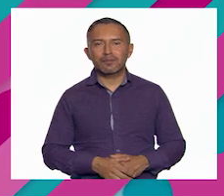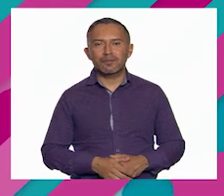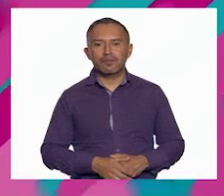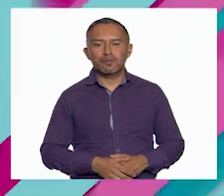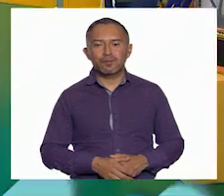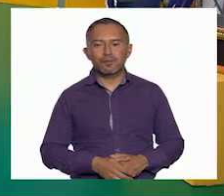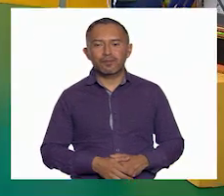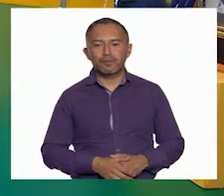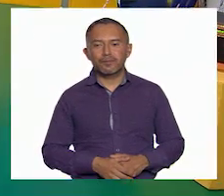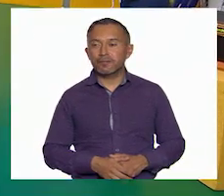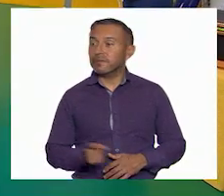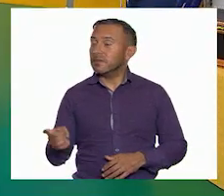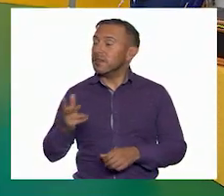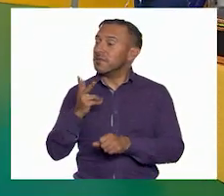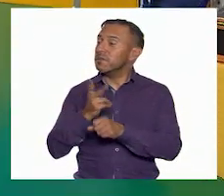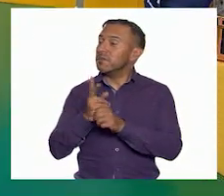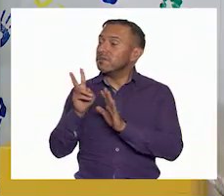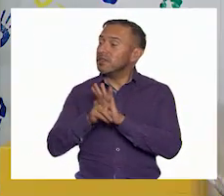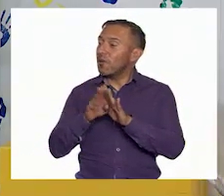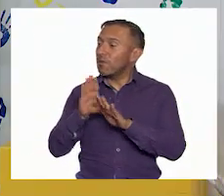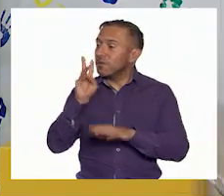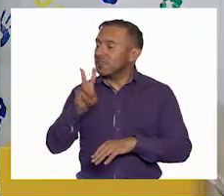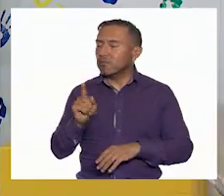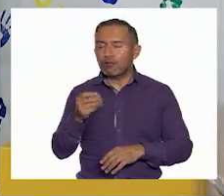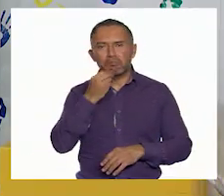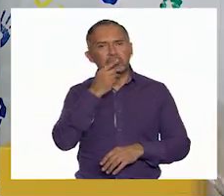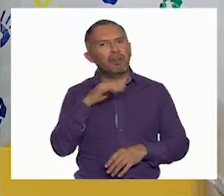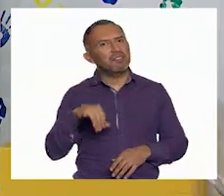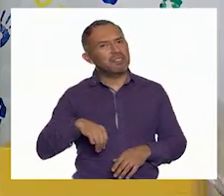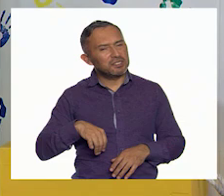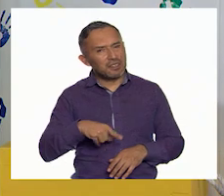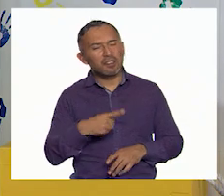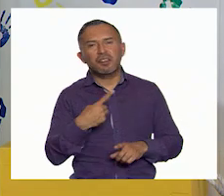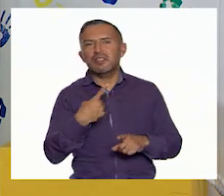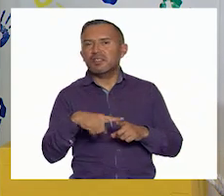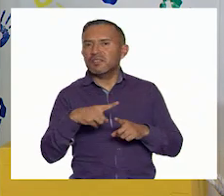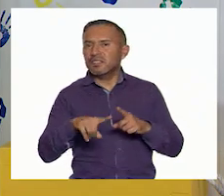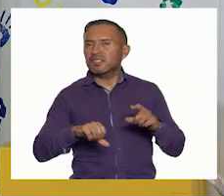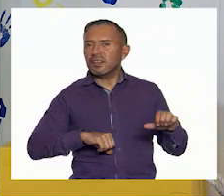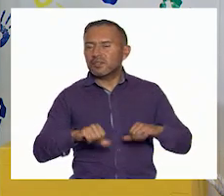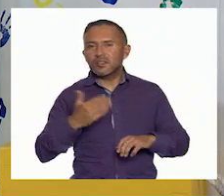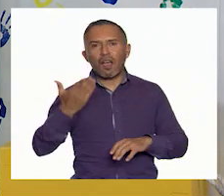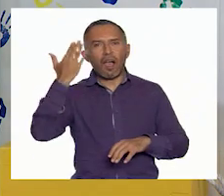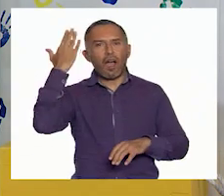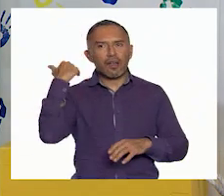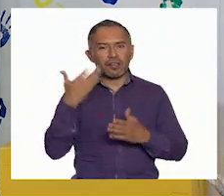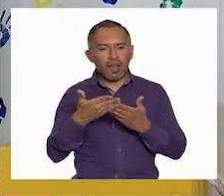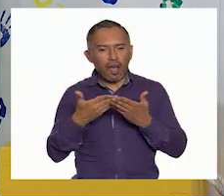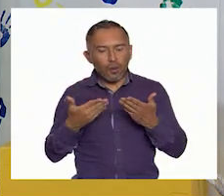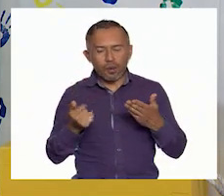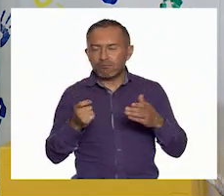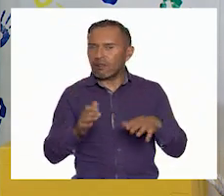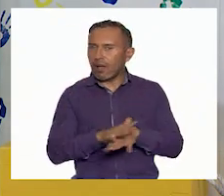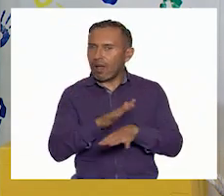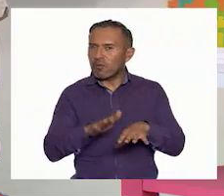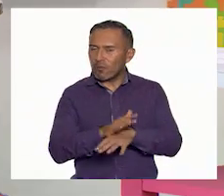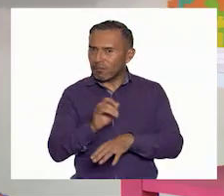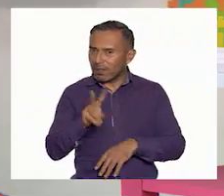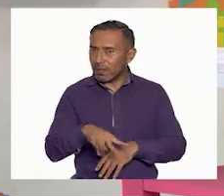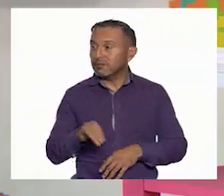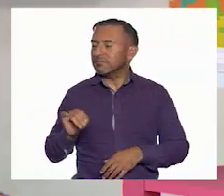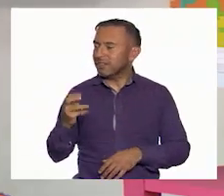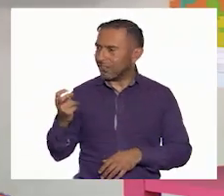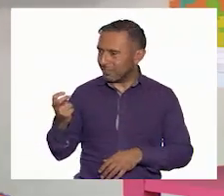¿Qué te pareció esta cápsula, Pili? Ah, pues también muy interesante cómo han cambiado las actividades que antes hacían y las que ahora se hacen, ¿verdad?